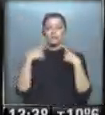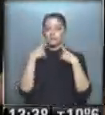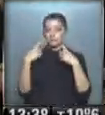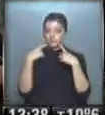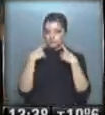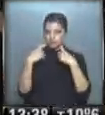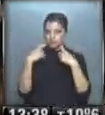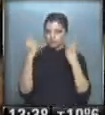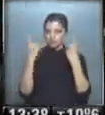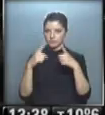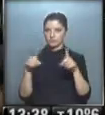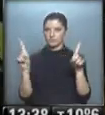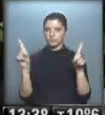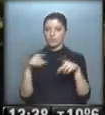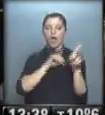país